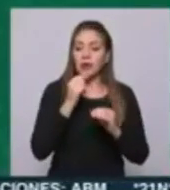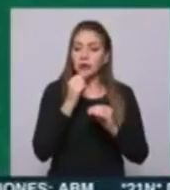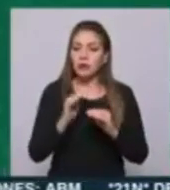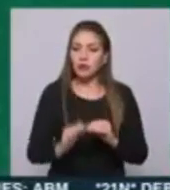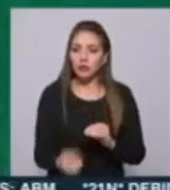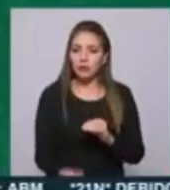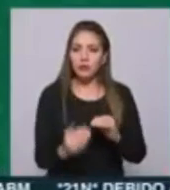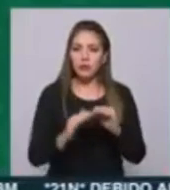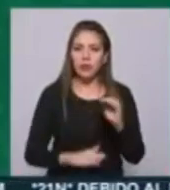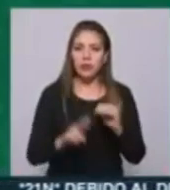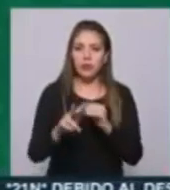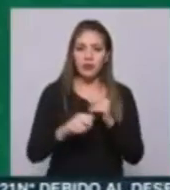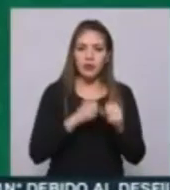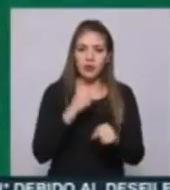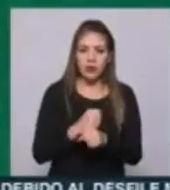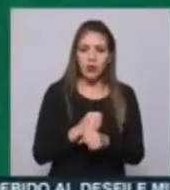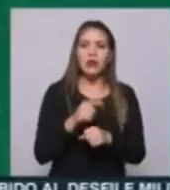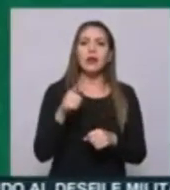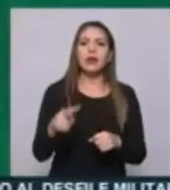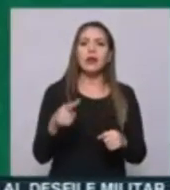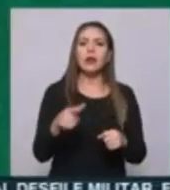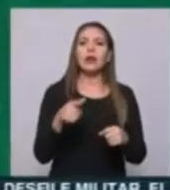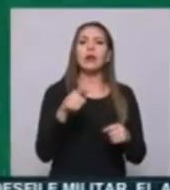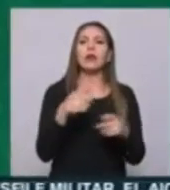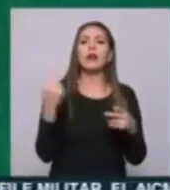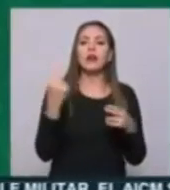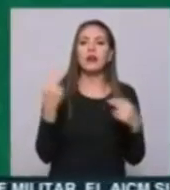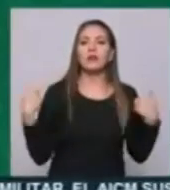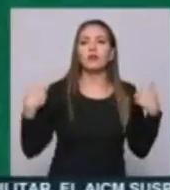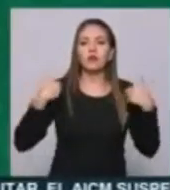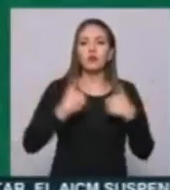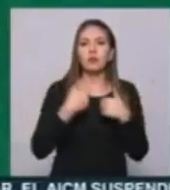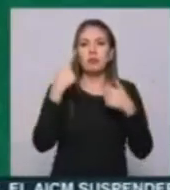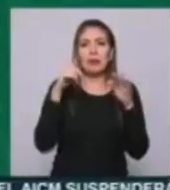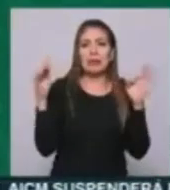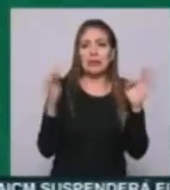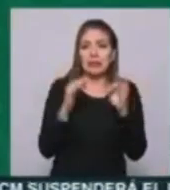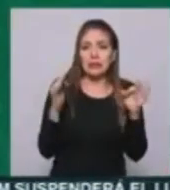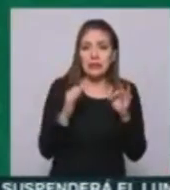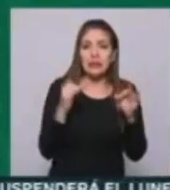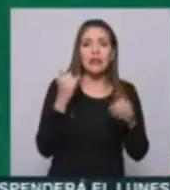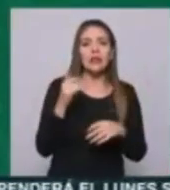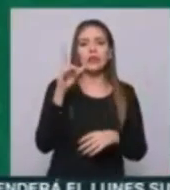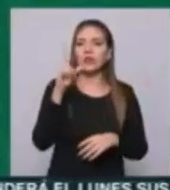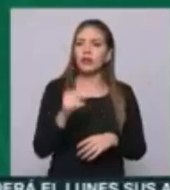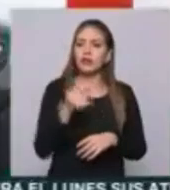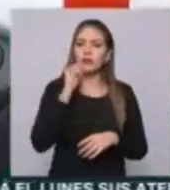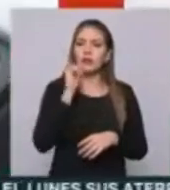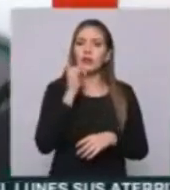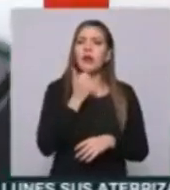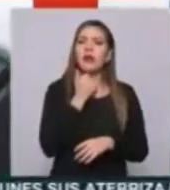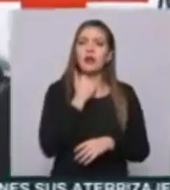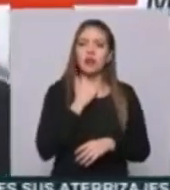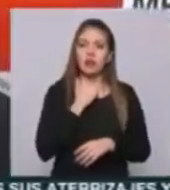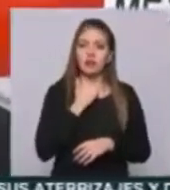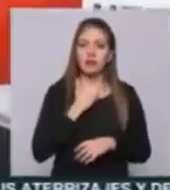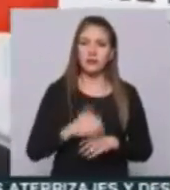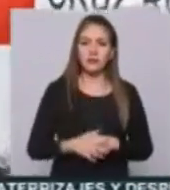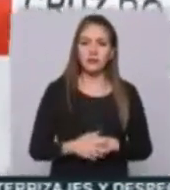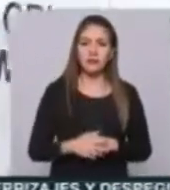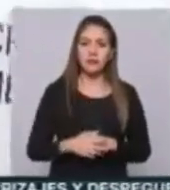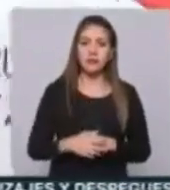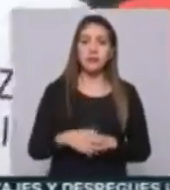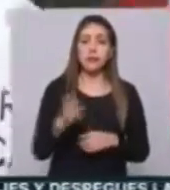las conglomeraciones, usar prenda para protegerse de las bajas temperaturas y evitar ingerir bebidas alcohólicas. En total